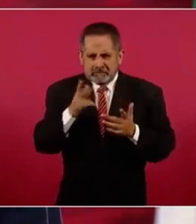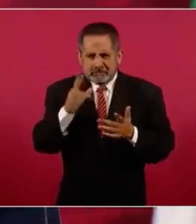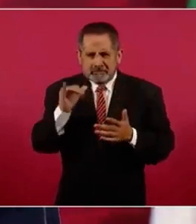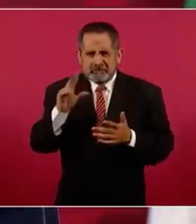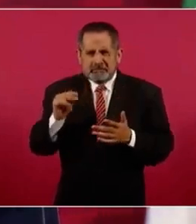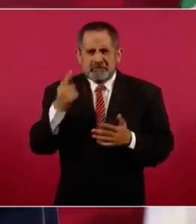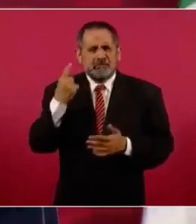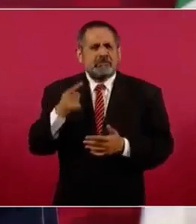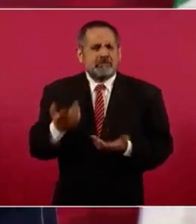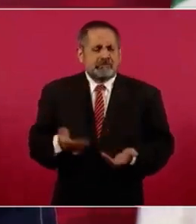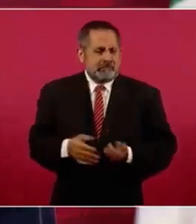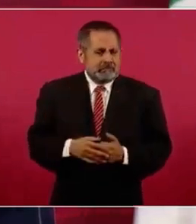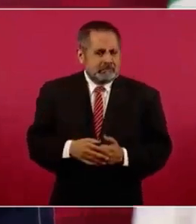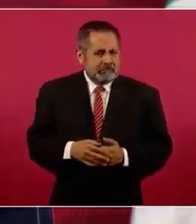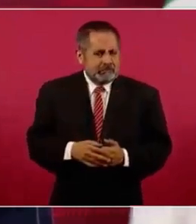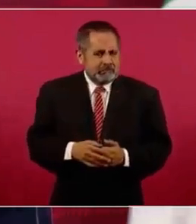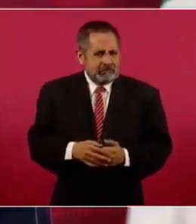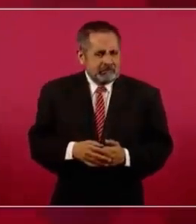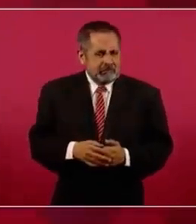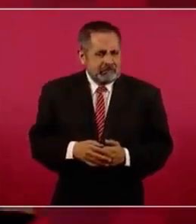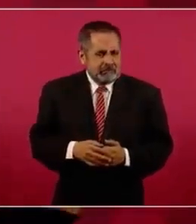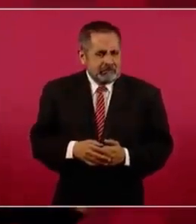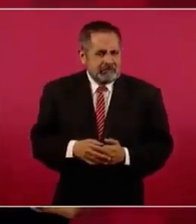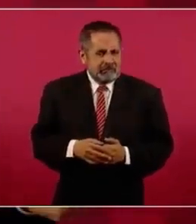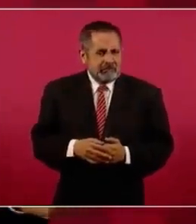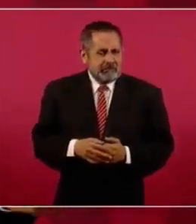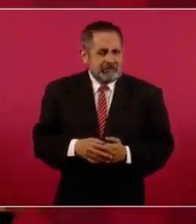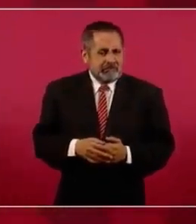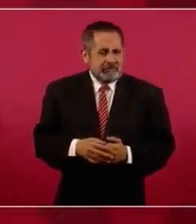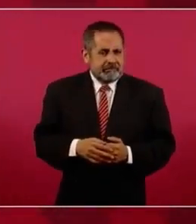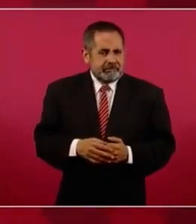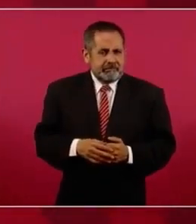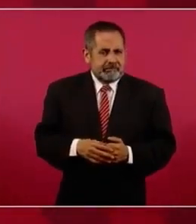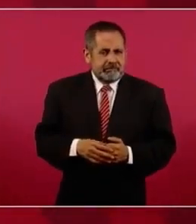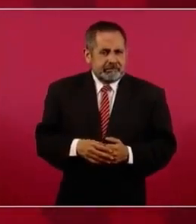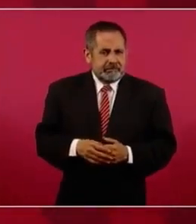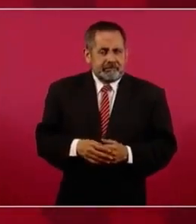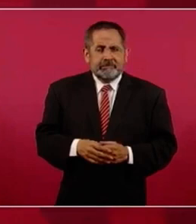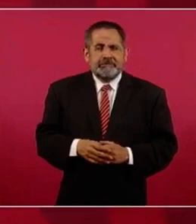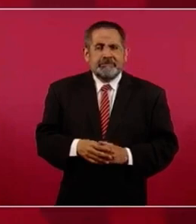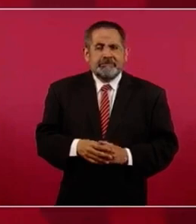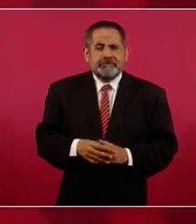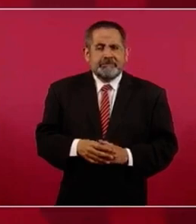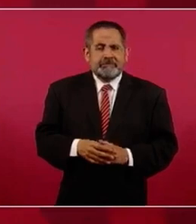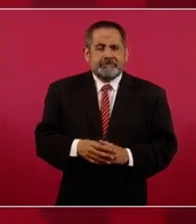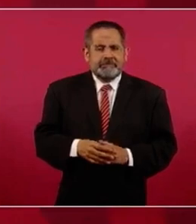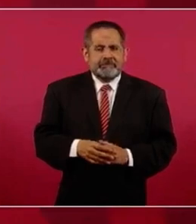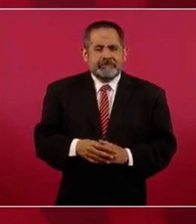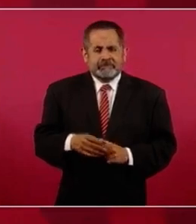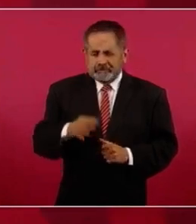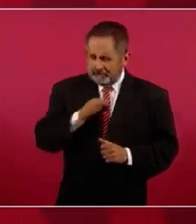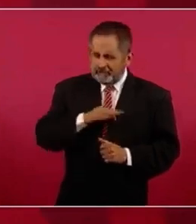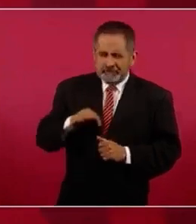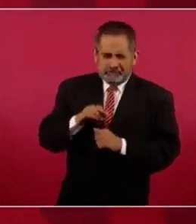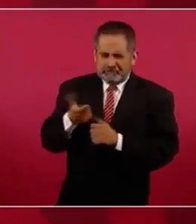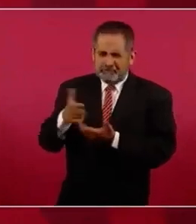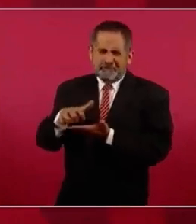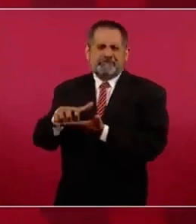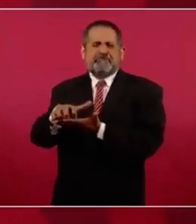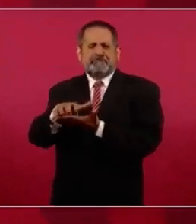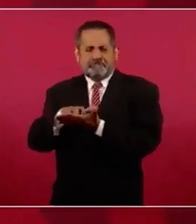¿Qué? y se logran muchísimos